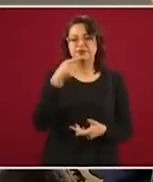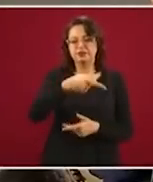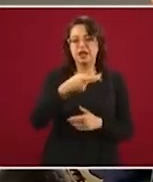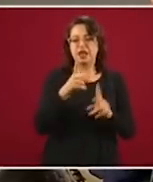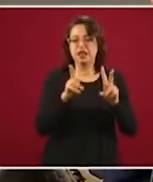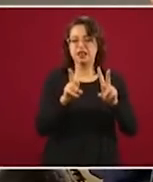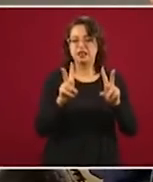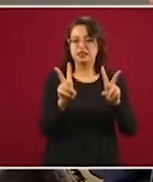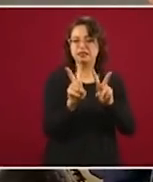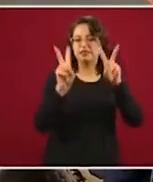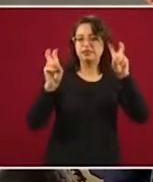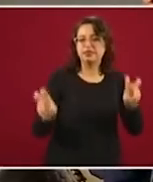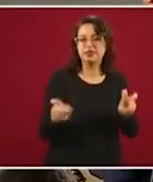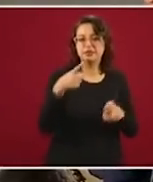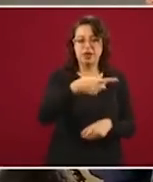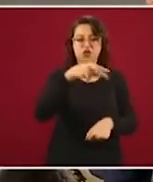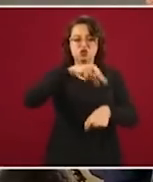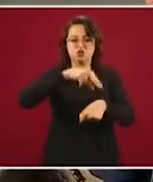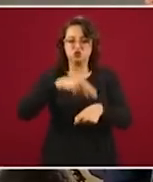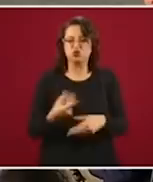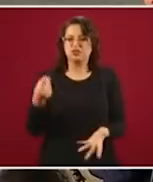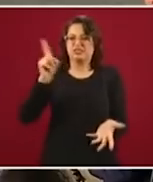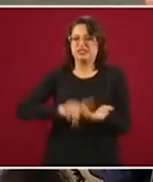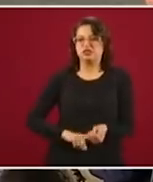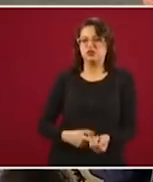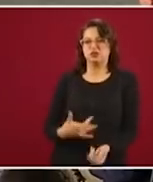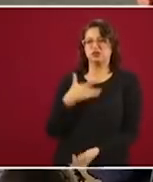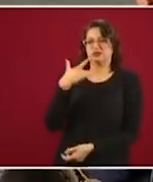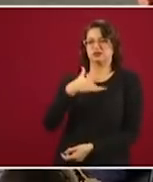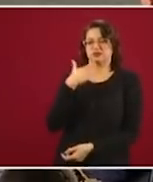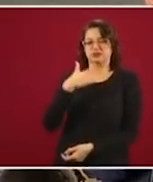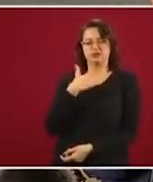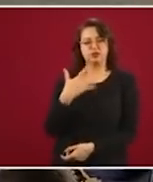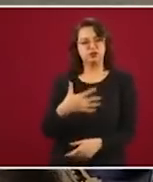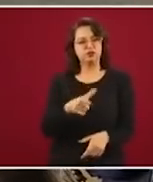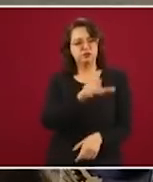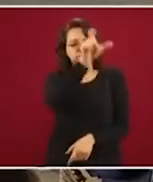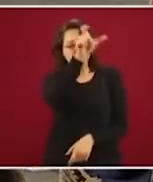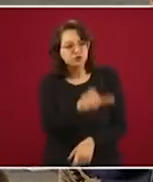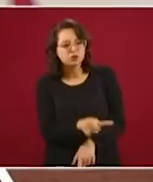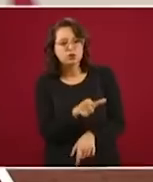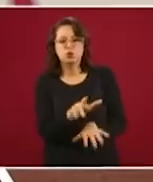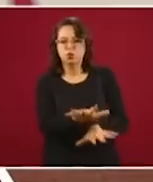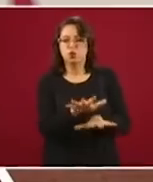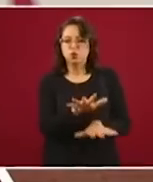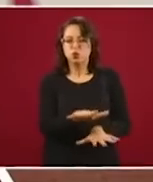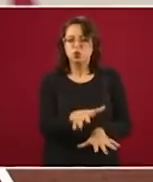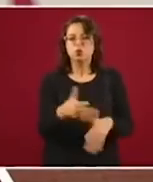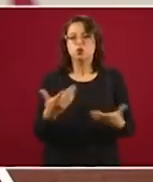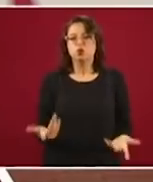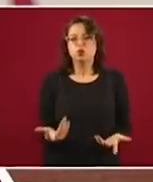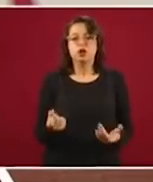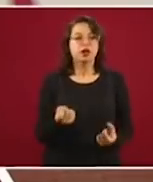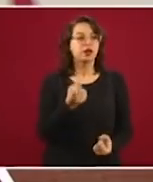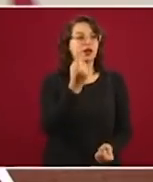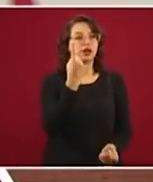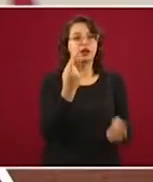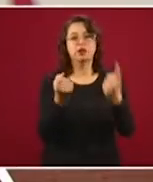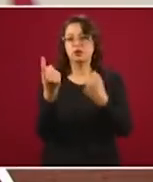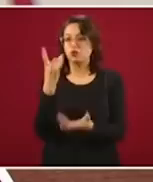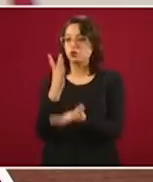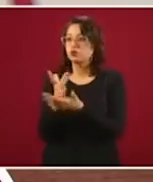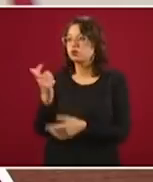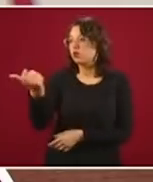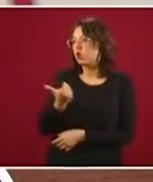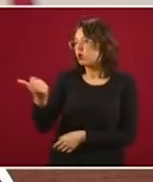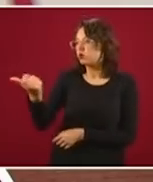asunto de la mística del doctor. En muchos casos existe y es extraordinario verlo, y que no sean solamente las motivaciones de carácter